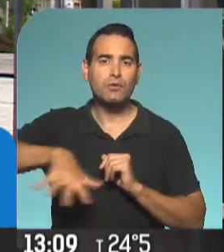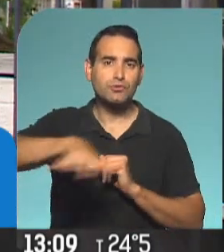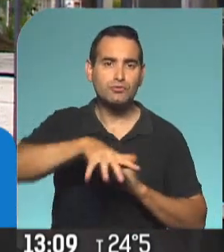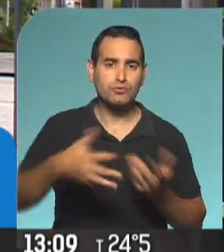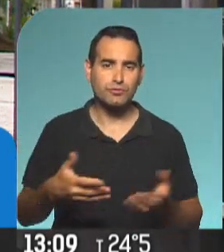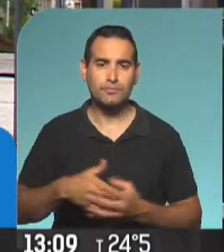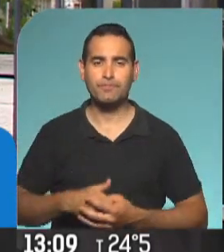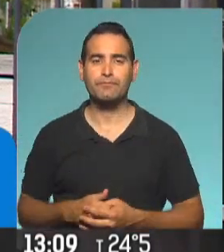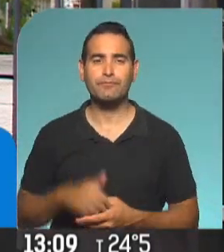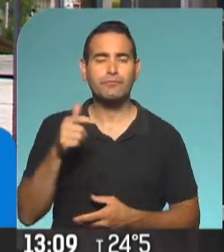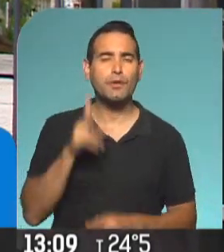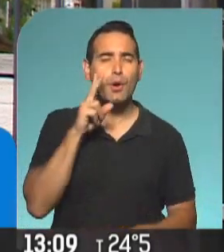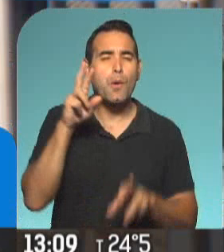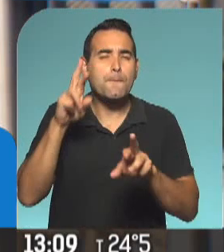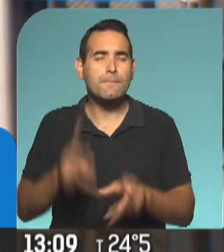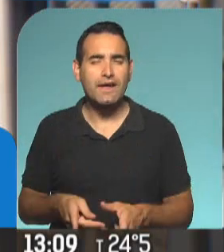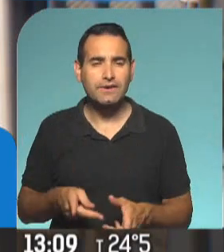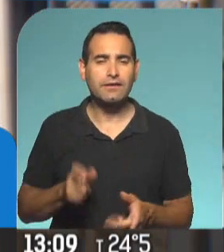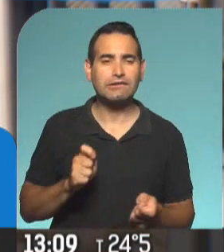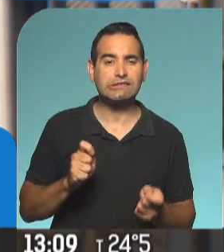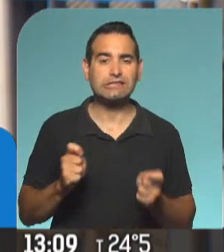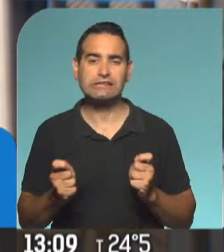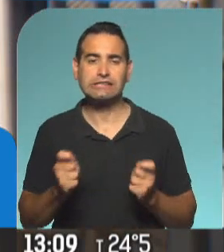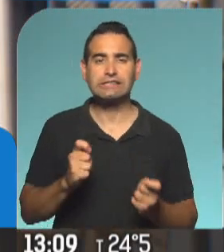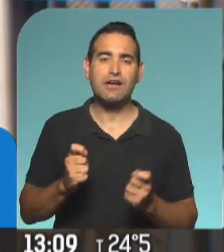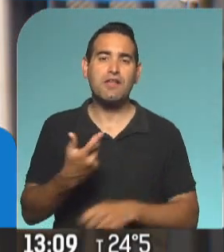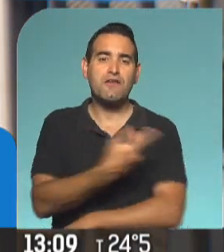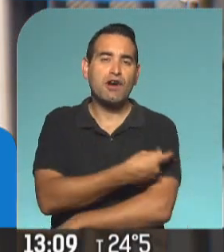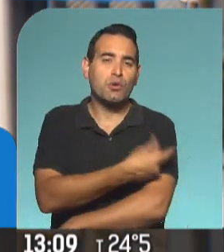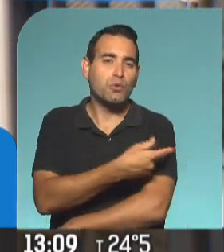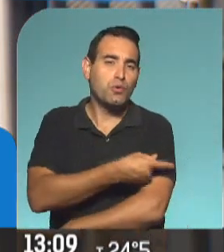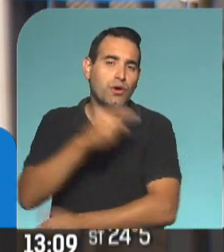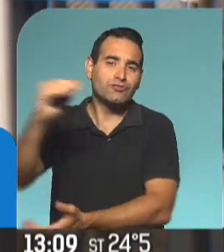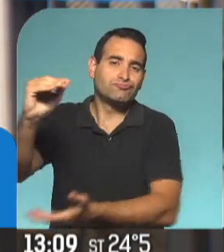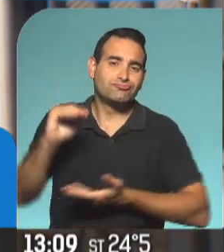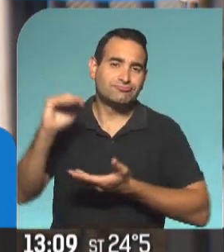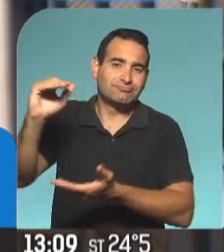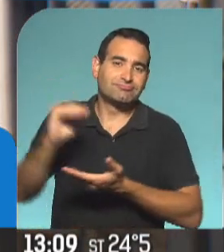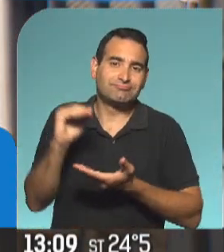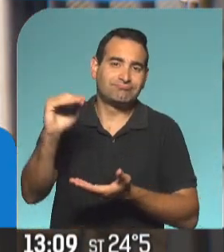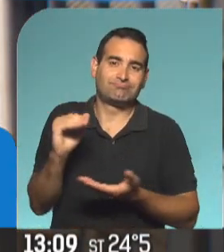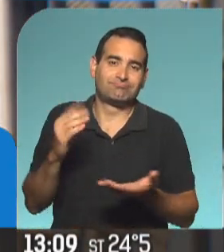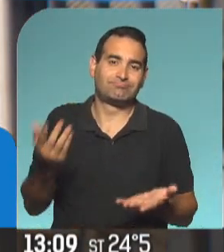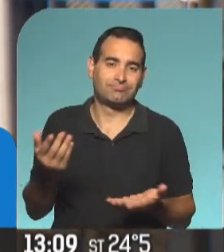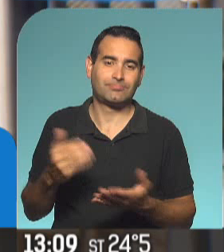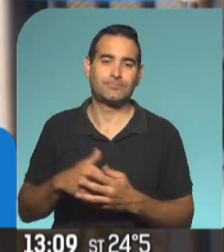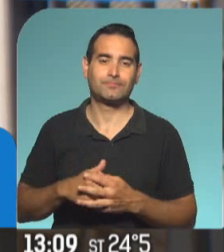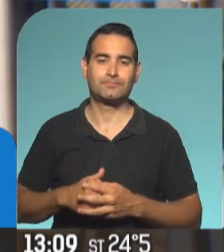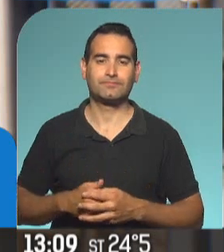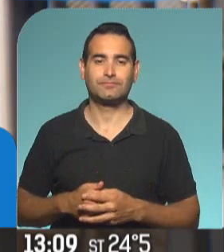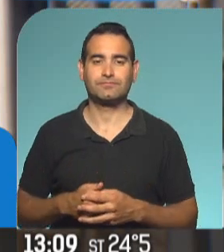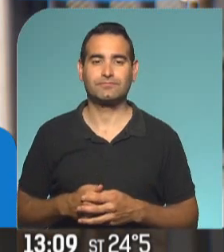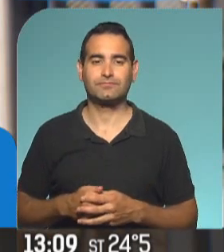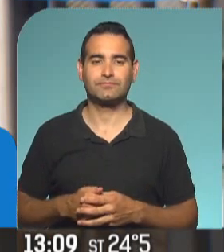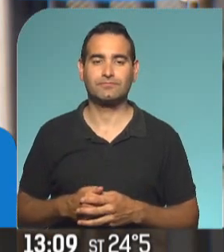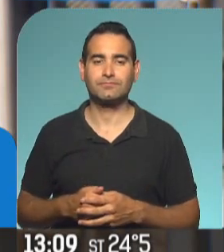que vivimos. Es un plan que se adecúa a las vacunas que pueda enviar la gestión y la política estatal cierta y concreta del Estado